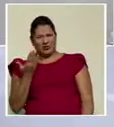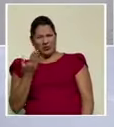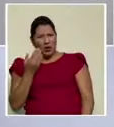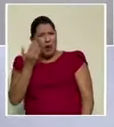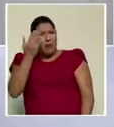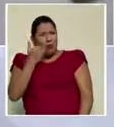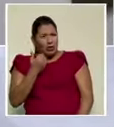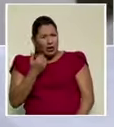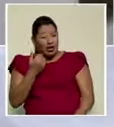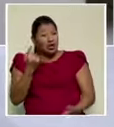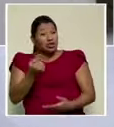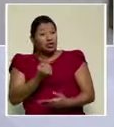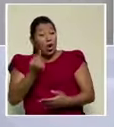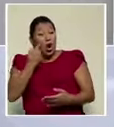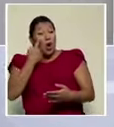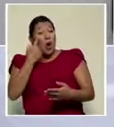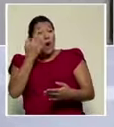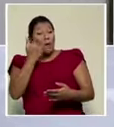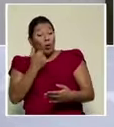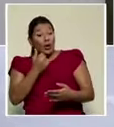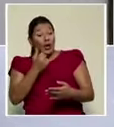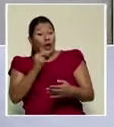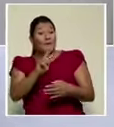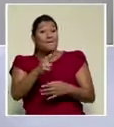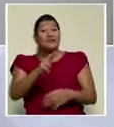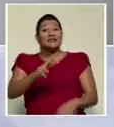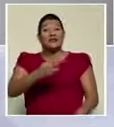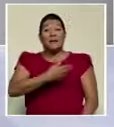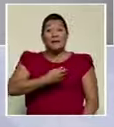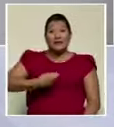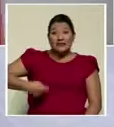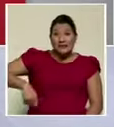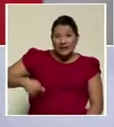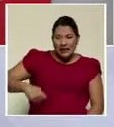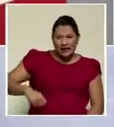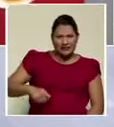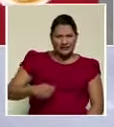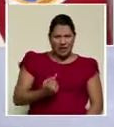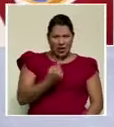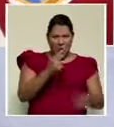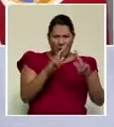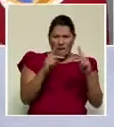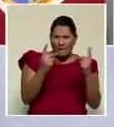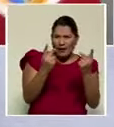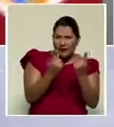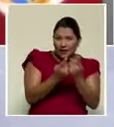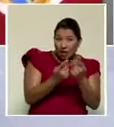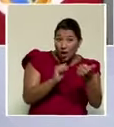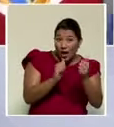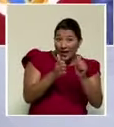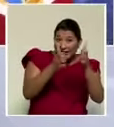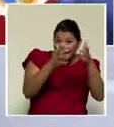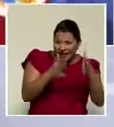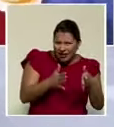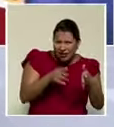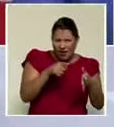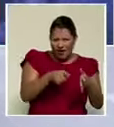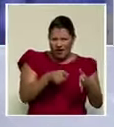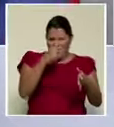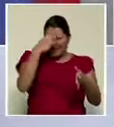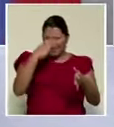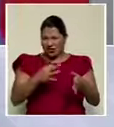una aspirante a una vicepresidencia de una fórmula específica se va a retirar una persona con tanta